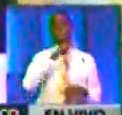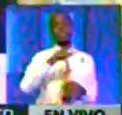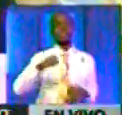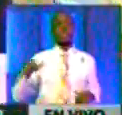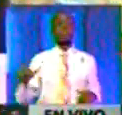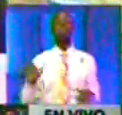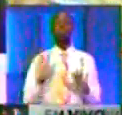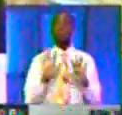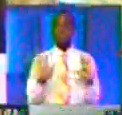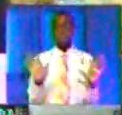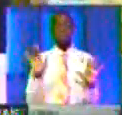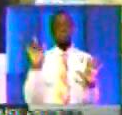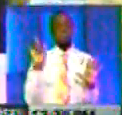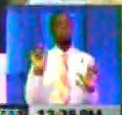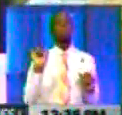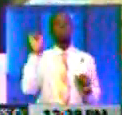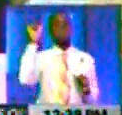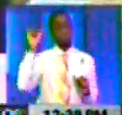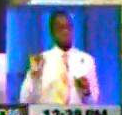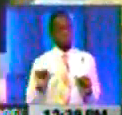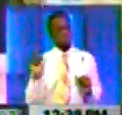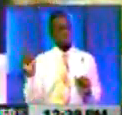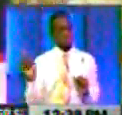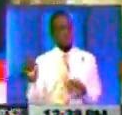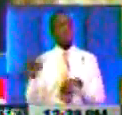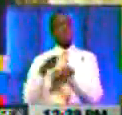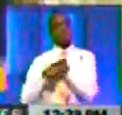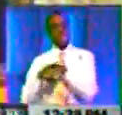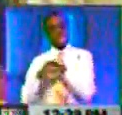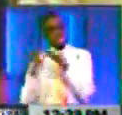escuchábamos entonces palabras del ministro del Poder Popular para la Pesca y